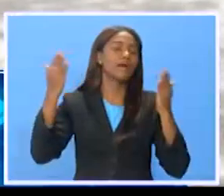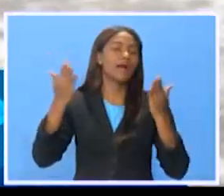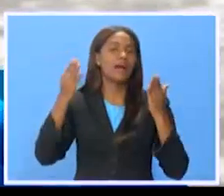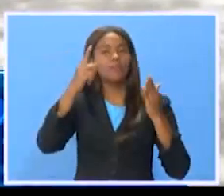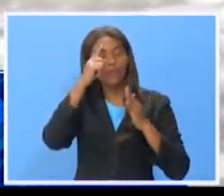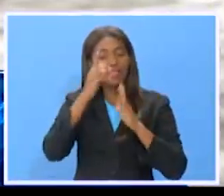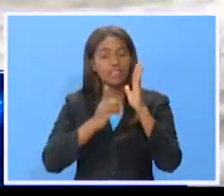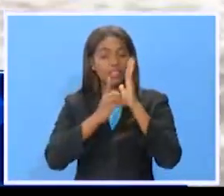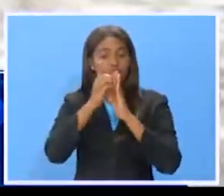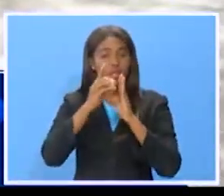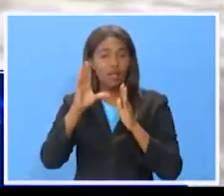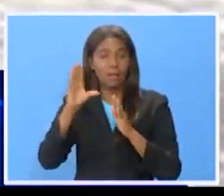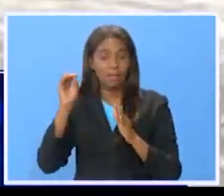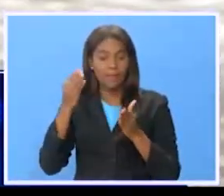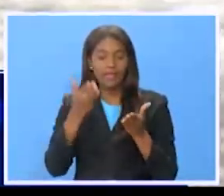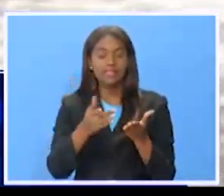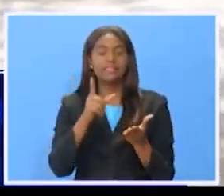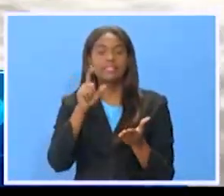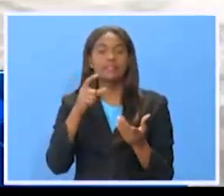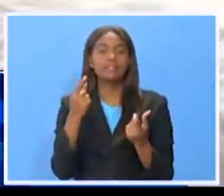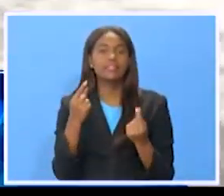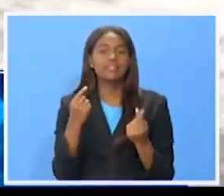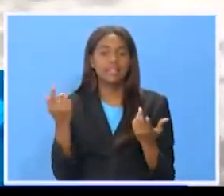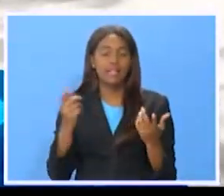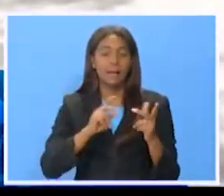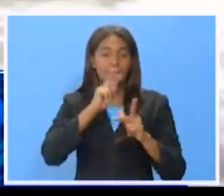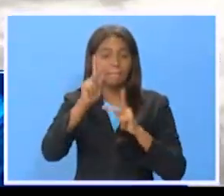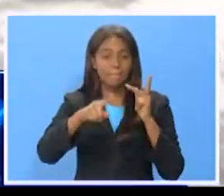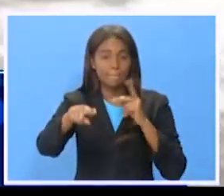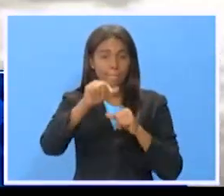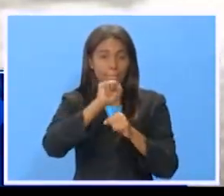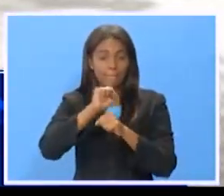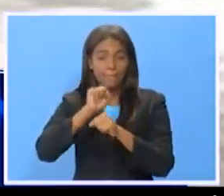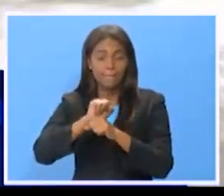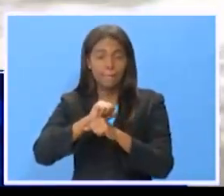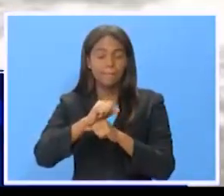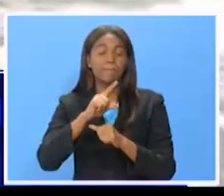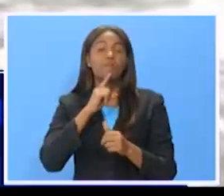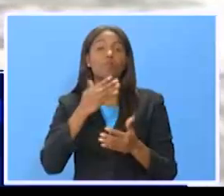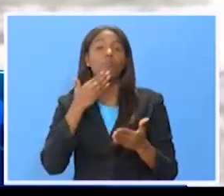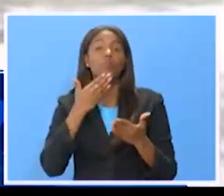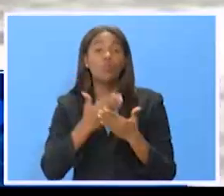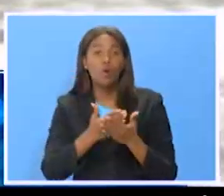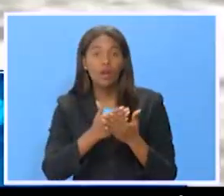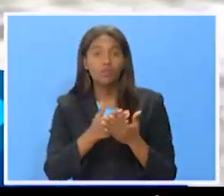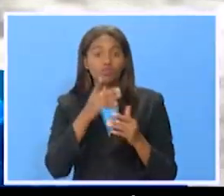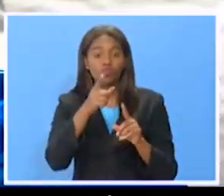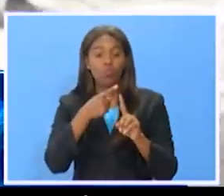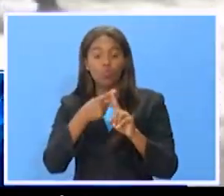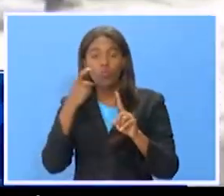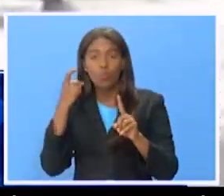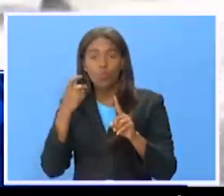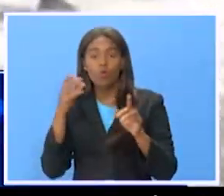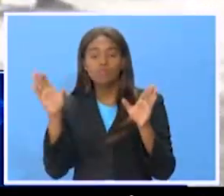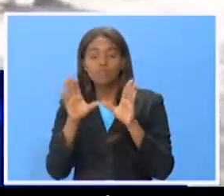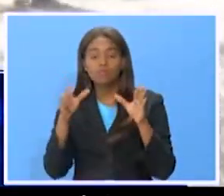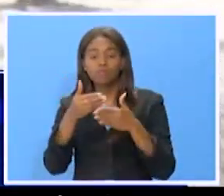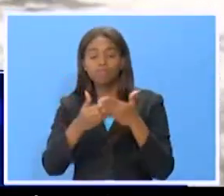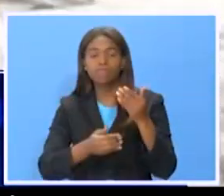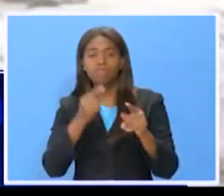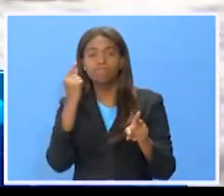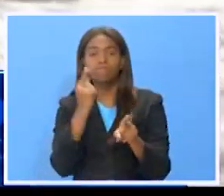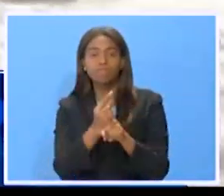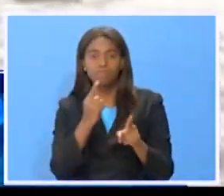el desarrollo de la empresa acuícola es que los alevines sean de calidad, que tengan un origen o una certificación de